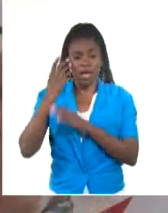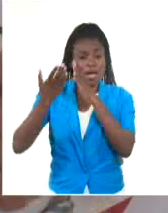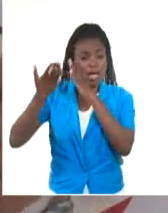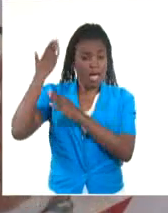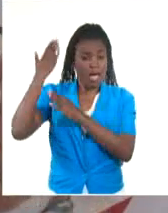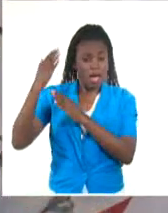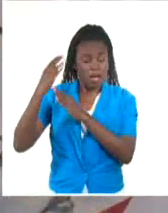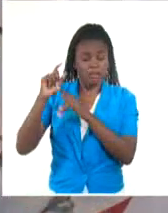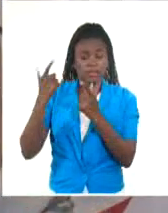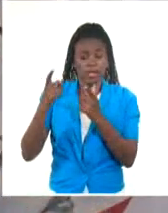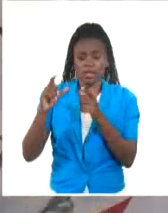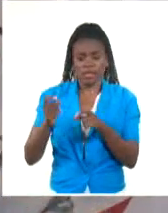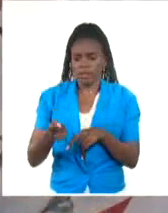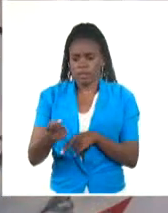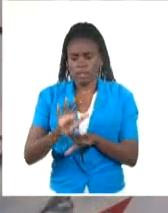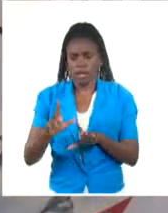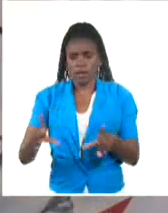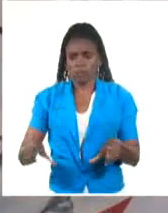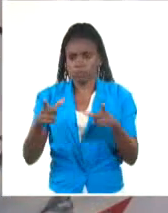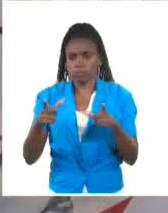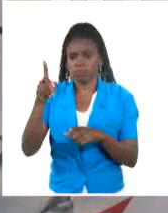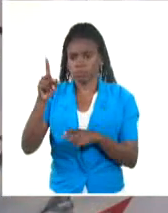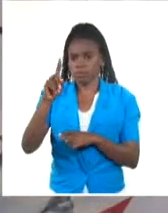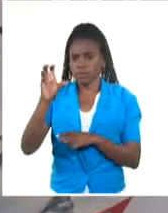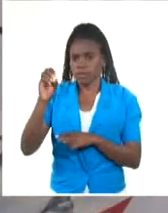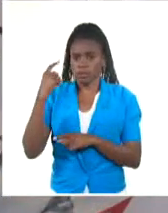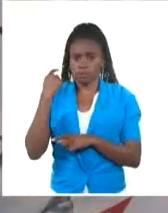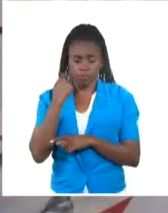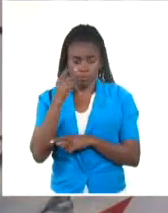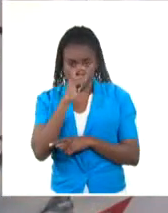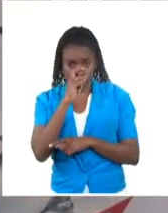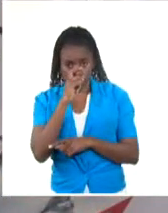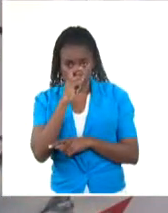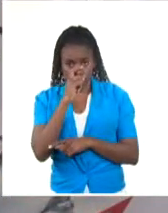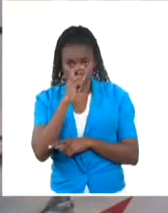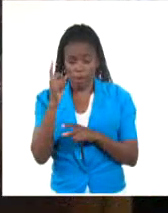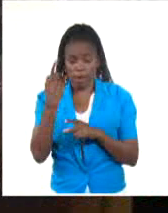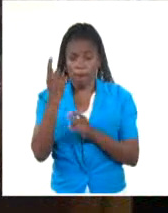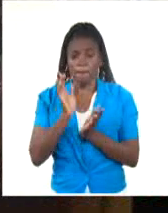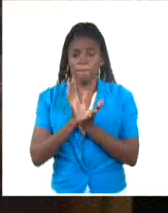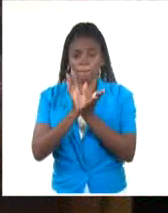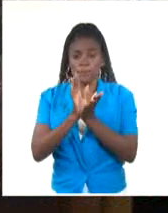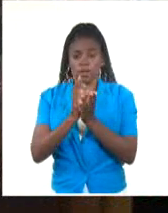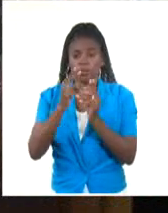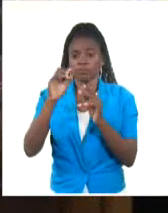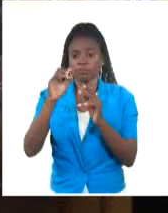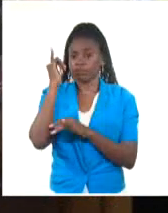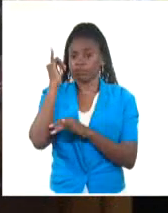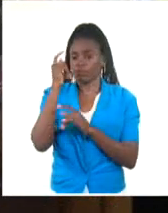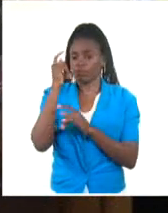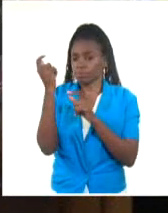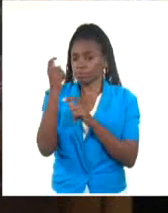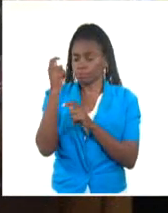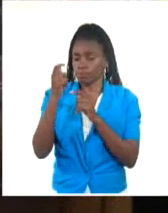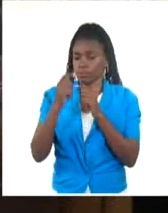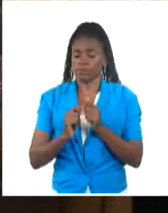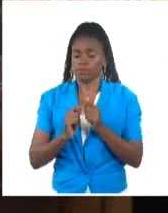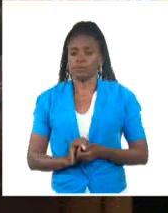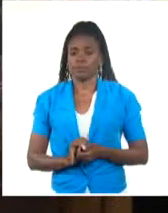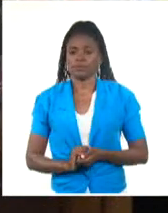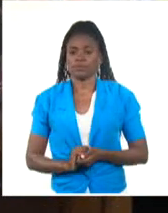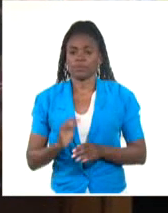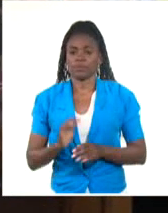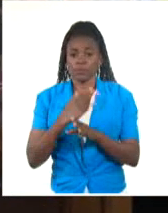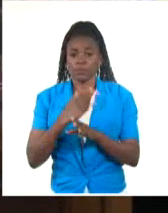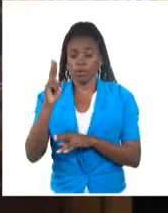centenario de Aidé, o celebrar el Premio Nacional de Cine de Manolo Herrera. Dentro de las actividades del Foro Literario de la